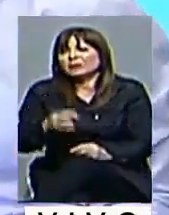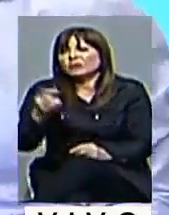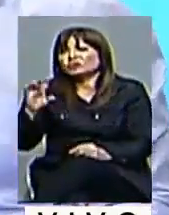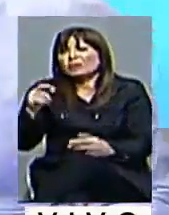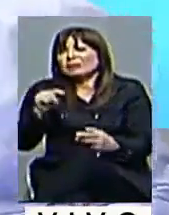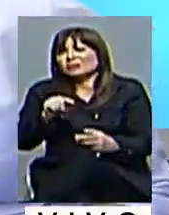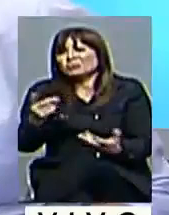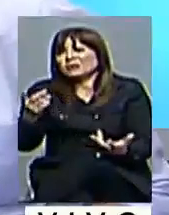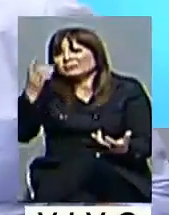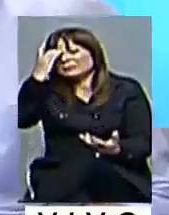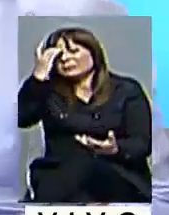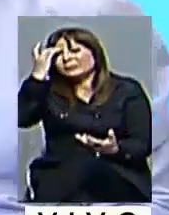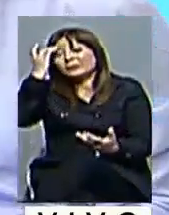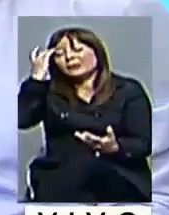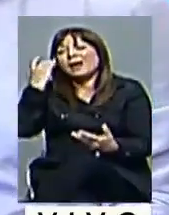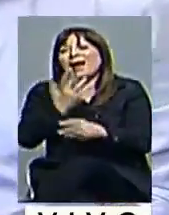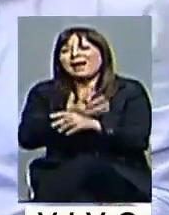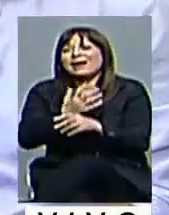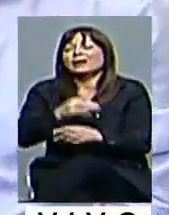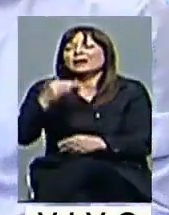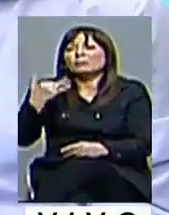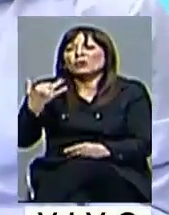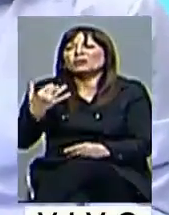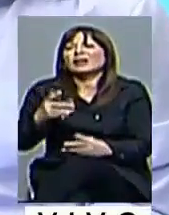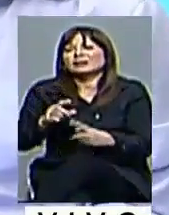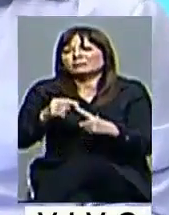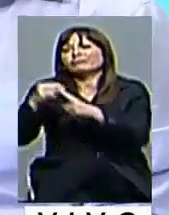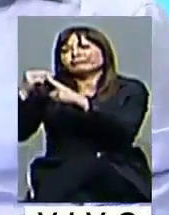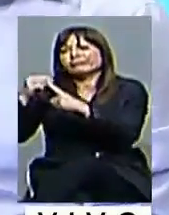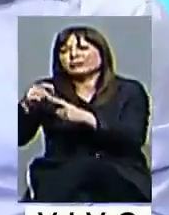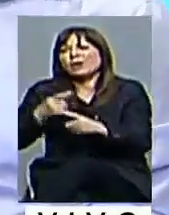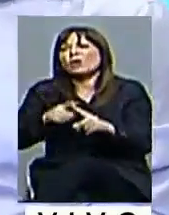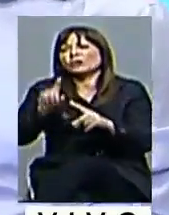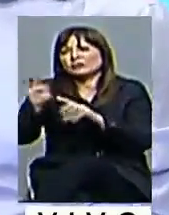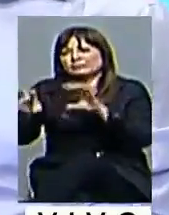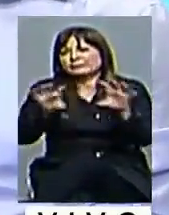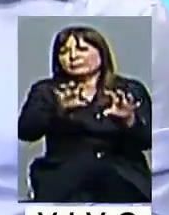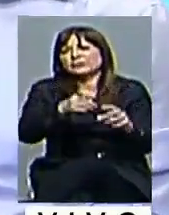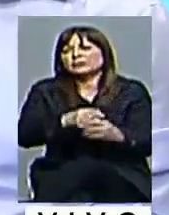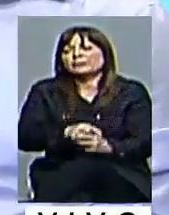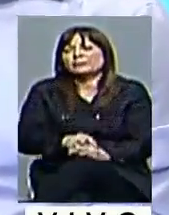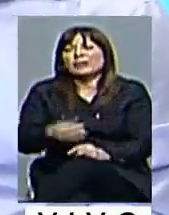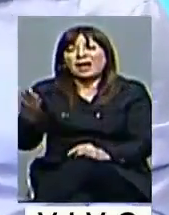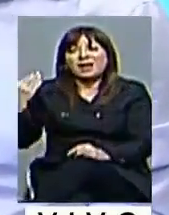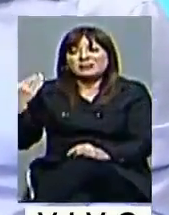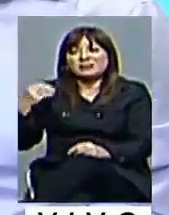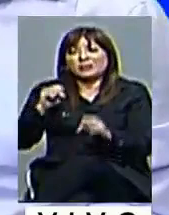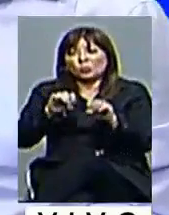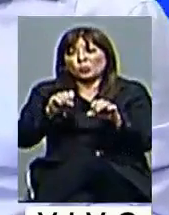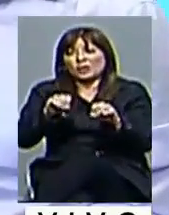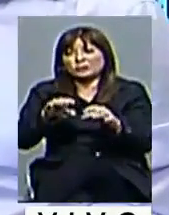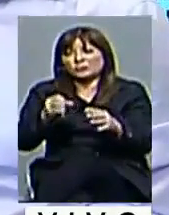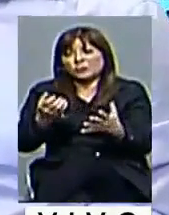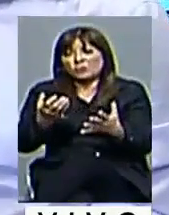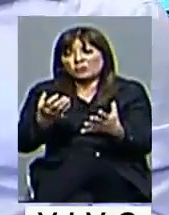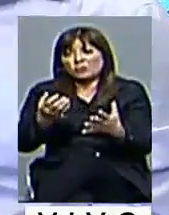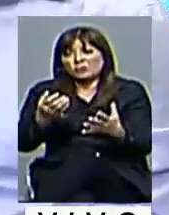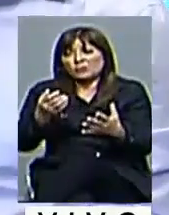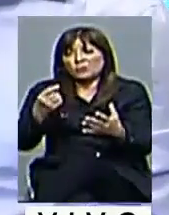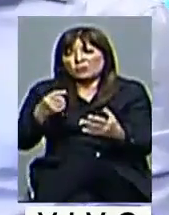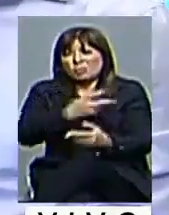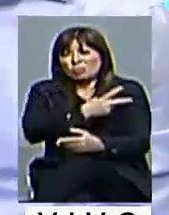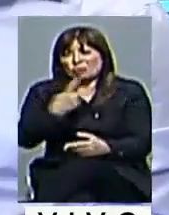los recursos son escasos, pero hay prioridades respecto a otras áreas del gobierno. En los años 60 la educación era gratuita, o pagaba según los ingresos de tus padres, iban a la